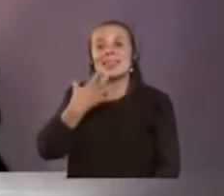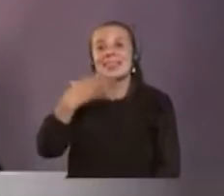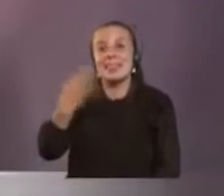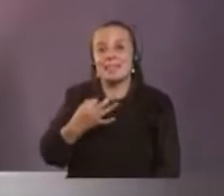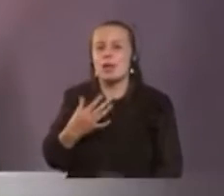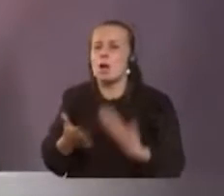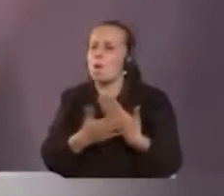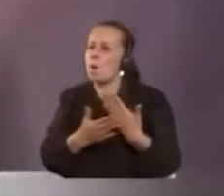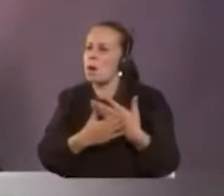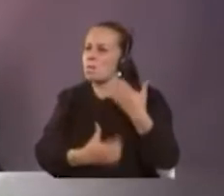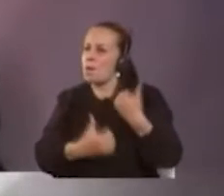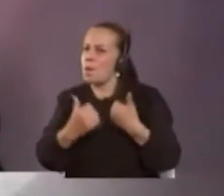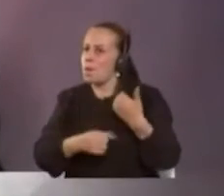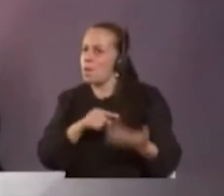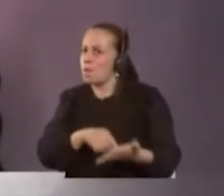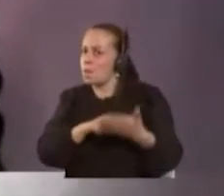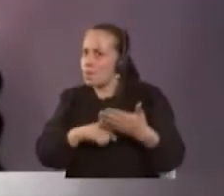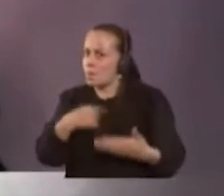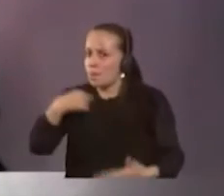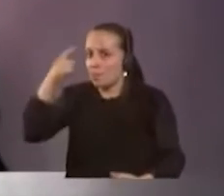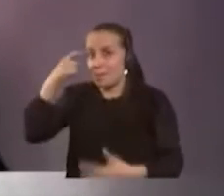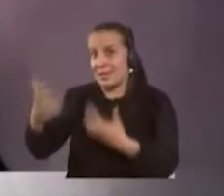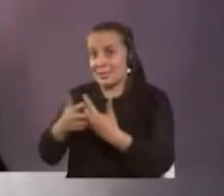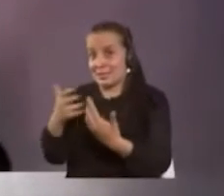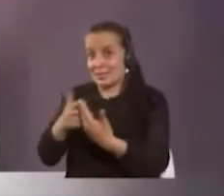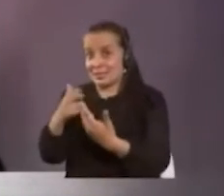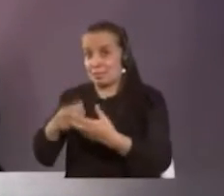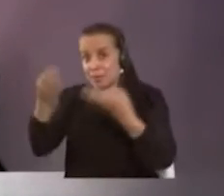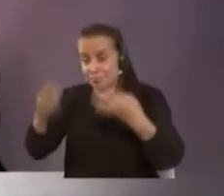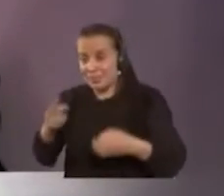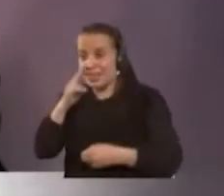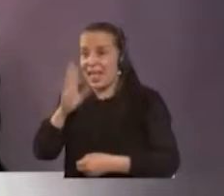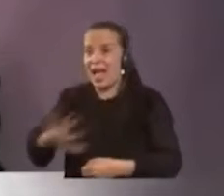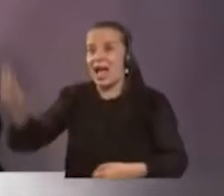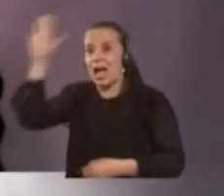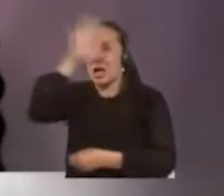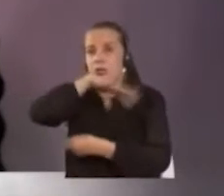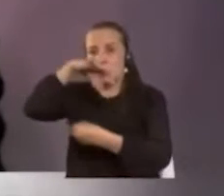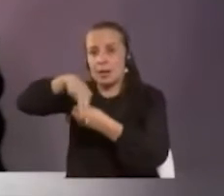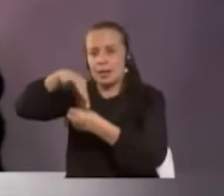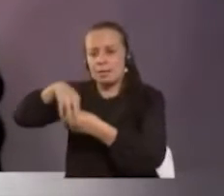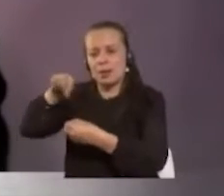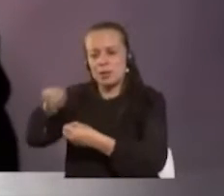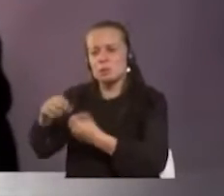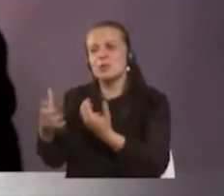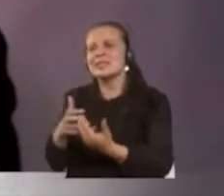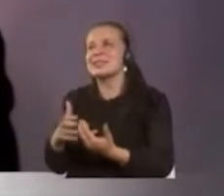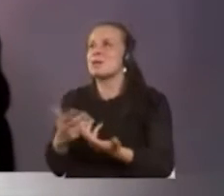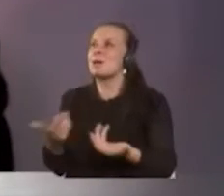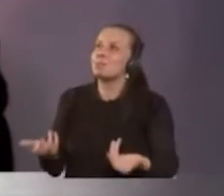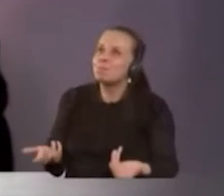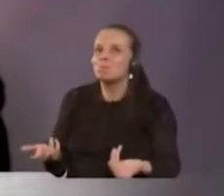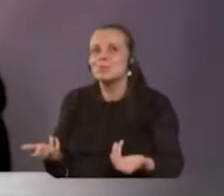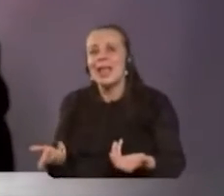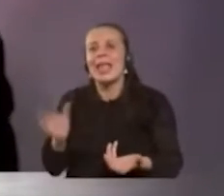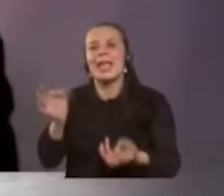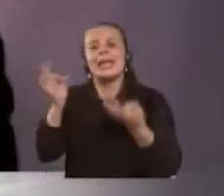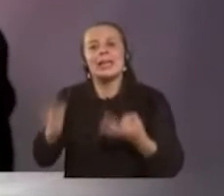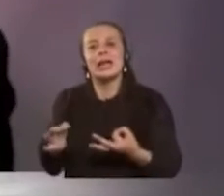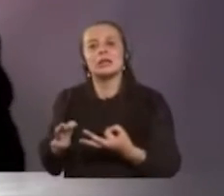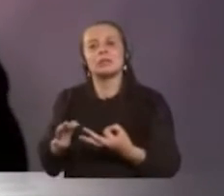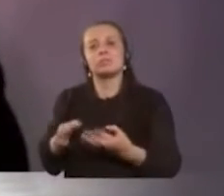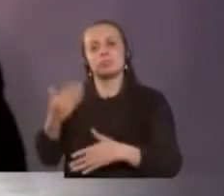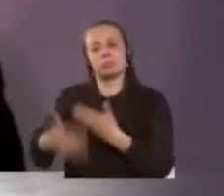que decirlo con toda claridad, que el sistema electoral colombiano no es un sistema, digamos, para garantizar el